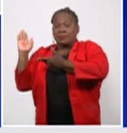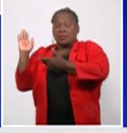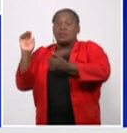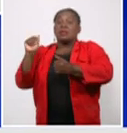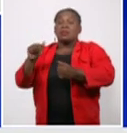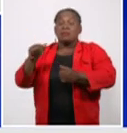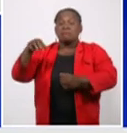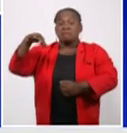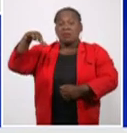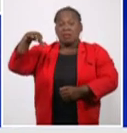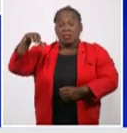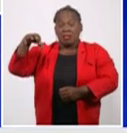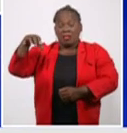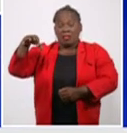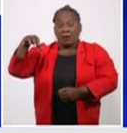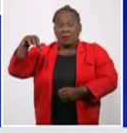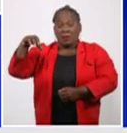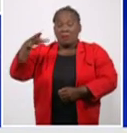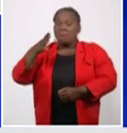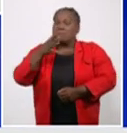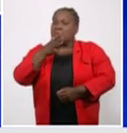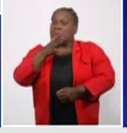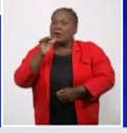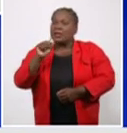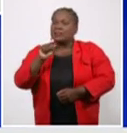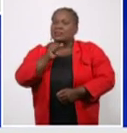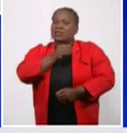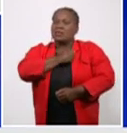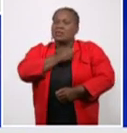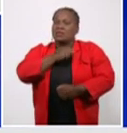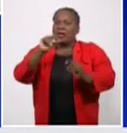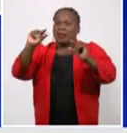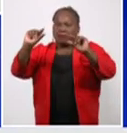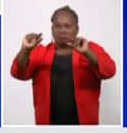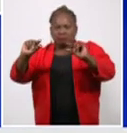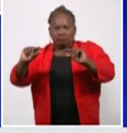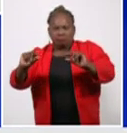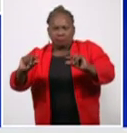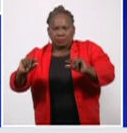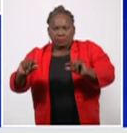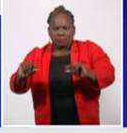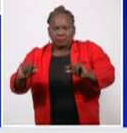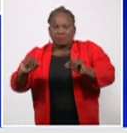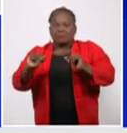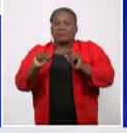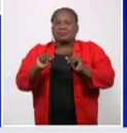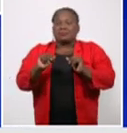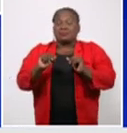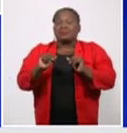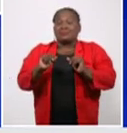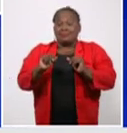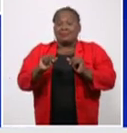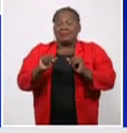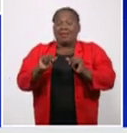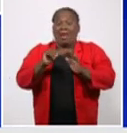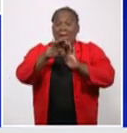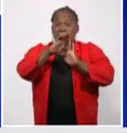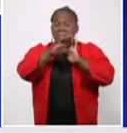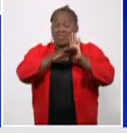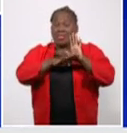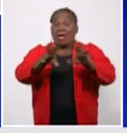Río parece que también quiere ir hacia la disminución. Indiscutiblemente las medidas que se